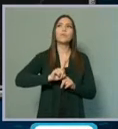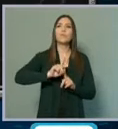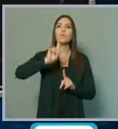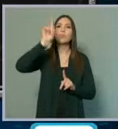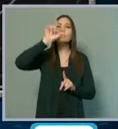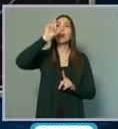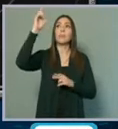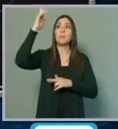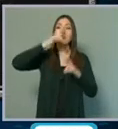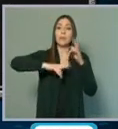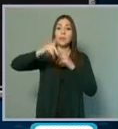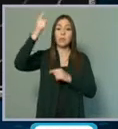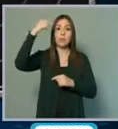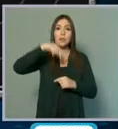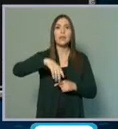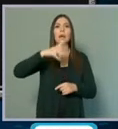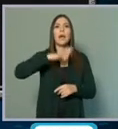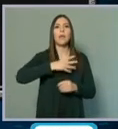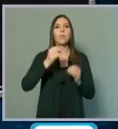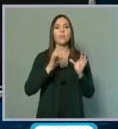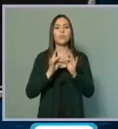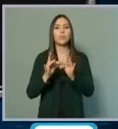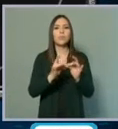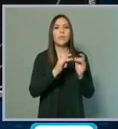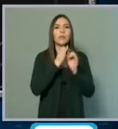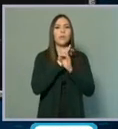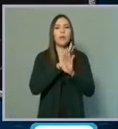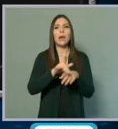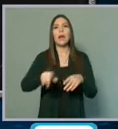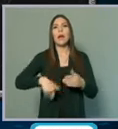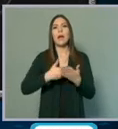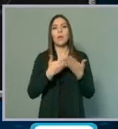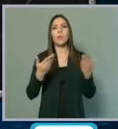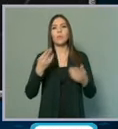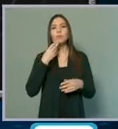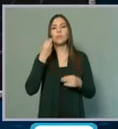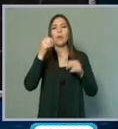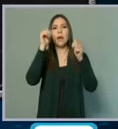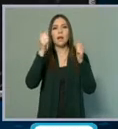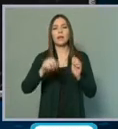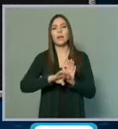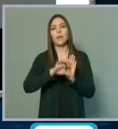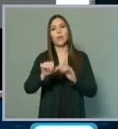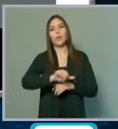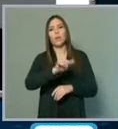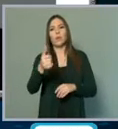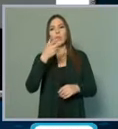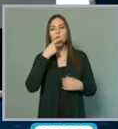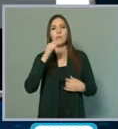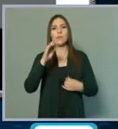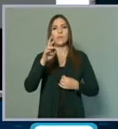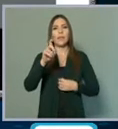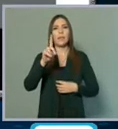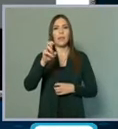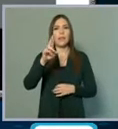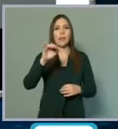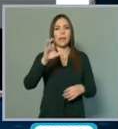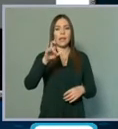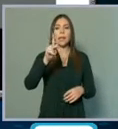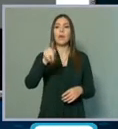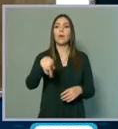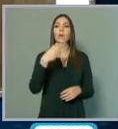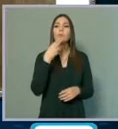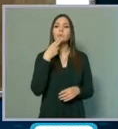de información que hoy pertenece también al terreno del arte. Sí. El artista Frederick de Wilde, por ejemplo, estamos viendo, utiliza justo la